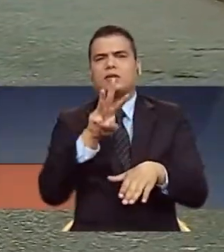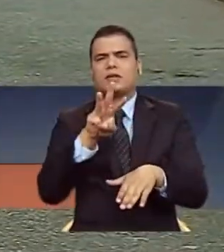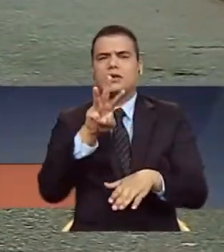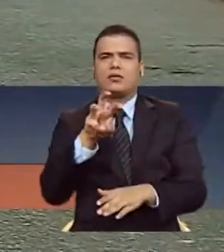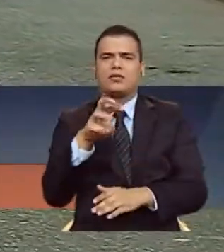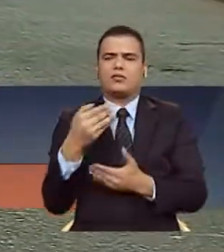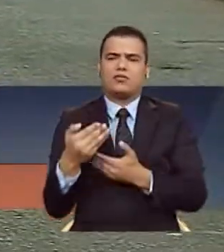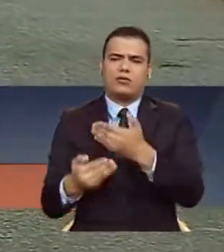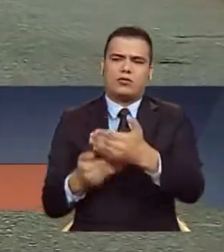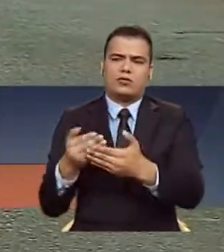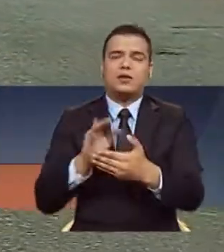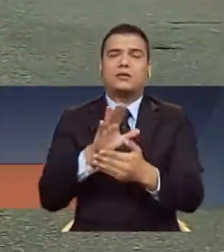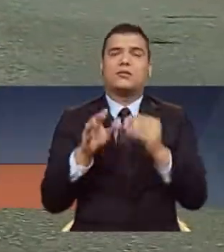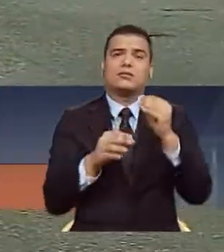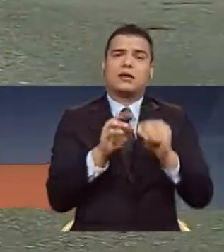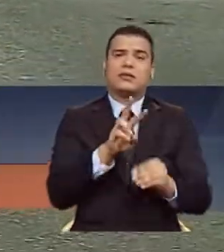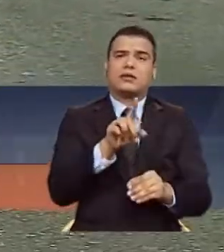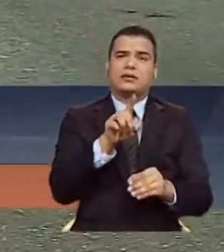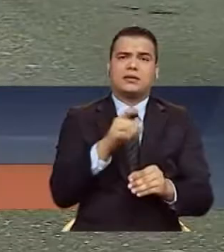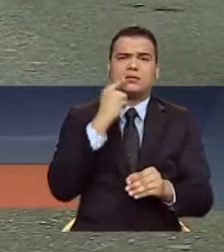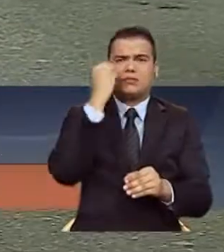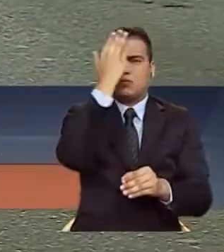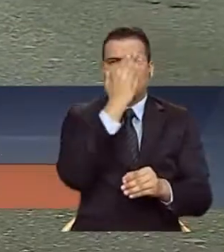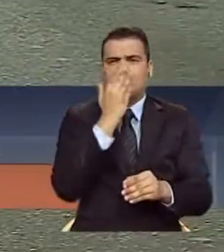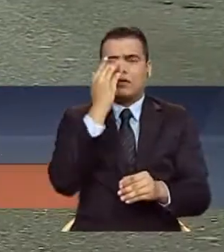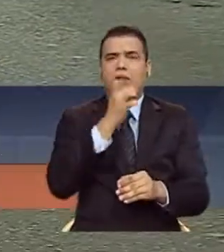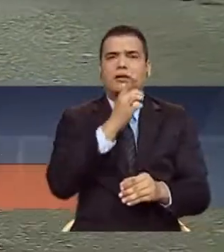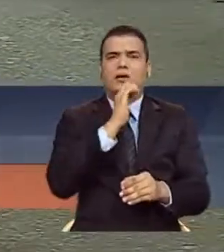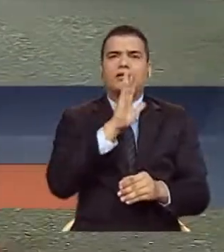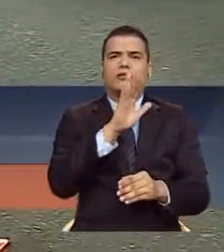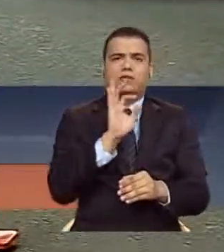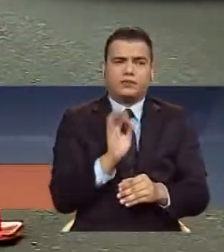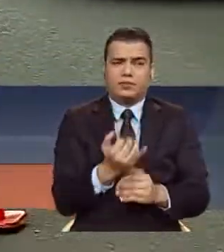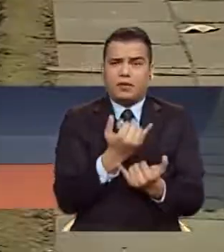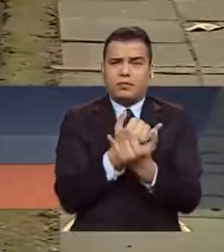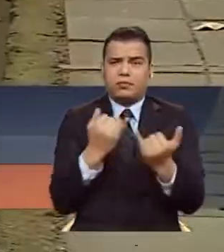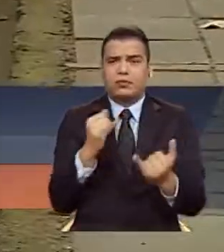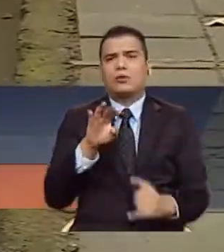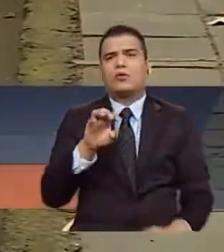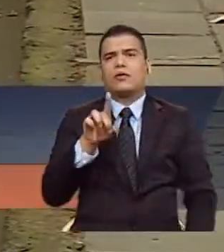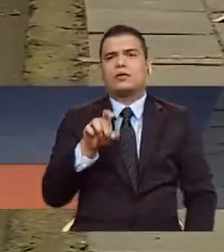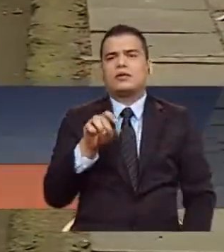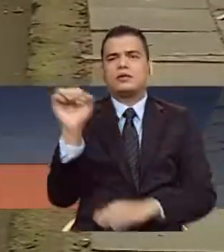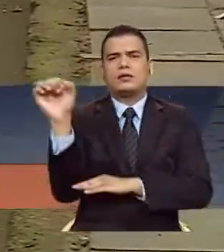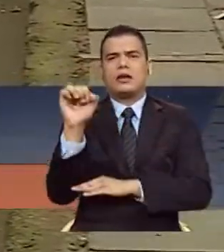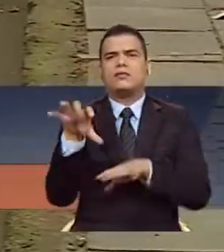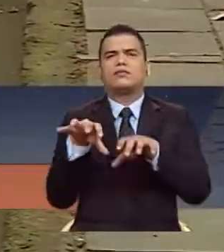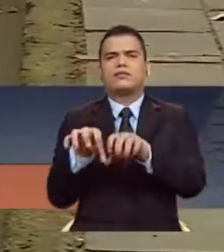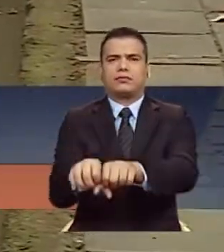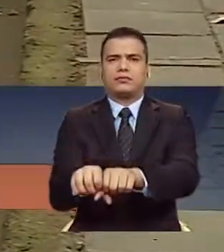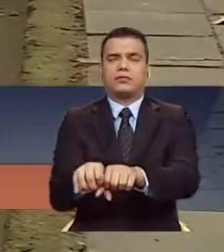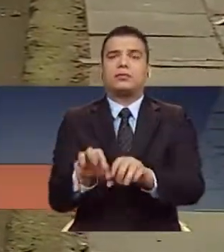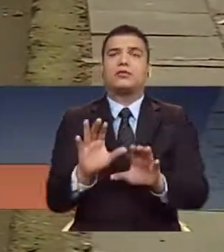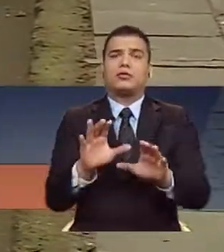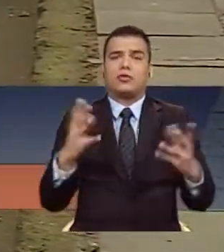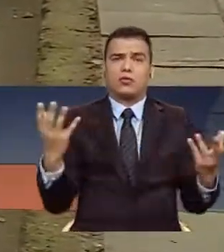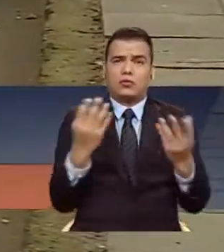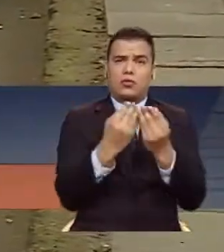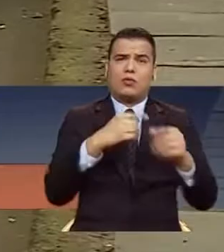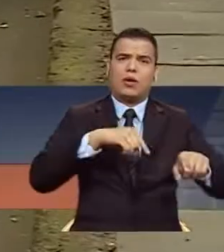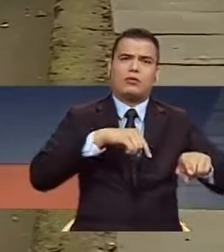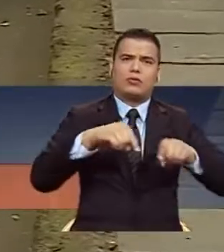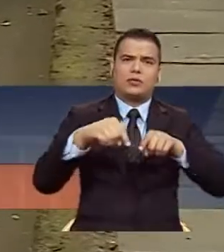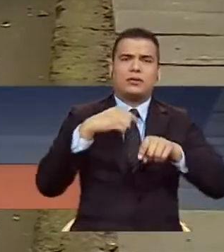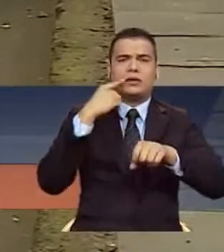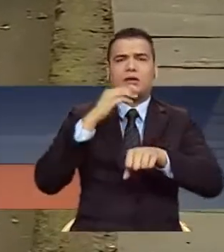438 procedimientos y 26 pruebas de alcoholemia, que dejaron 96 vehículos inmovilizados. Para las autoridades, la